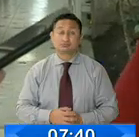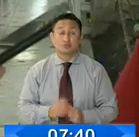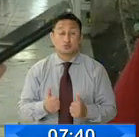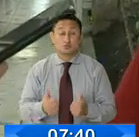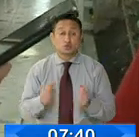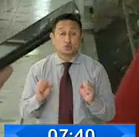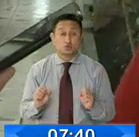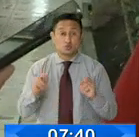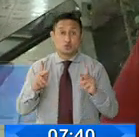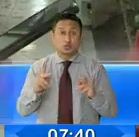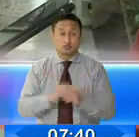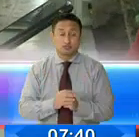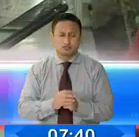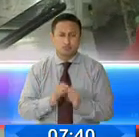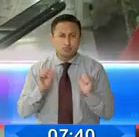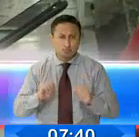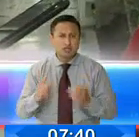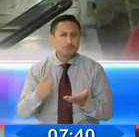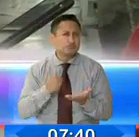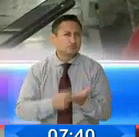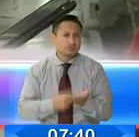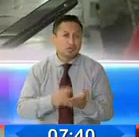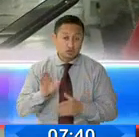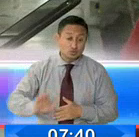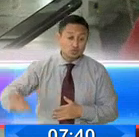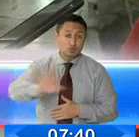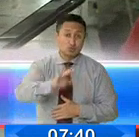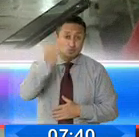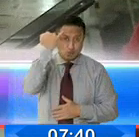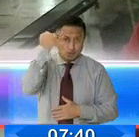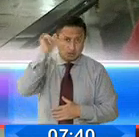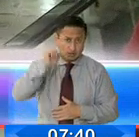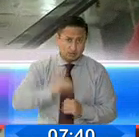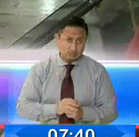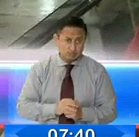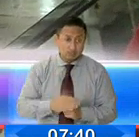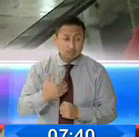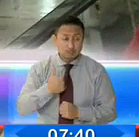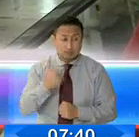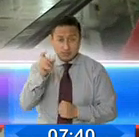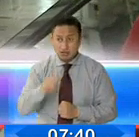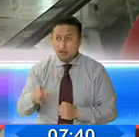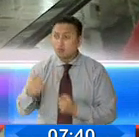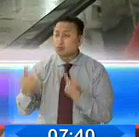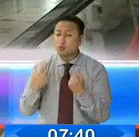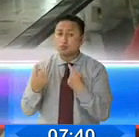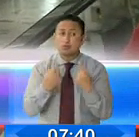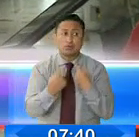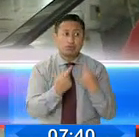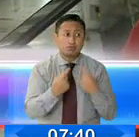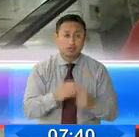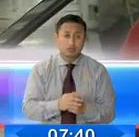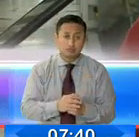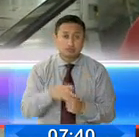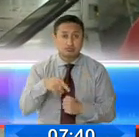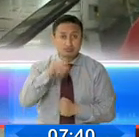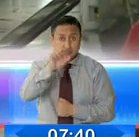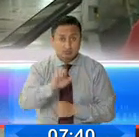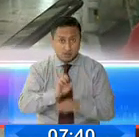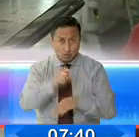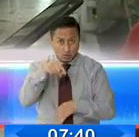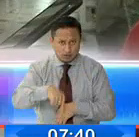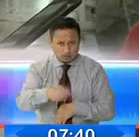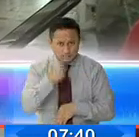oportunidad poder debatir sus ideas con sus contrincantes y que sea el pueblo el que tenga